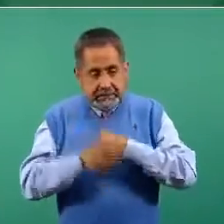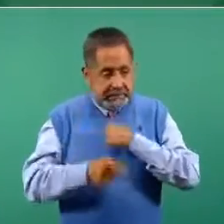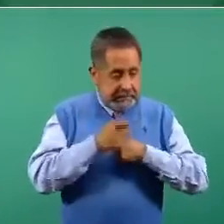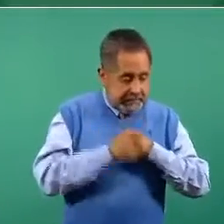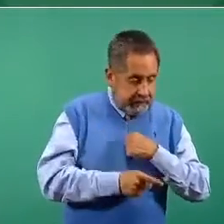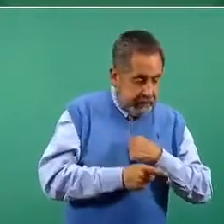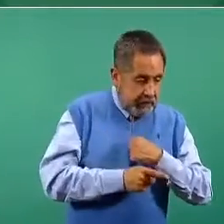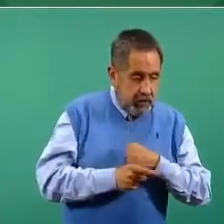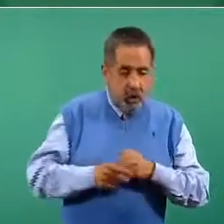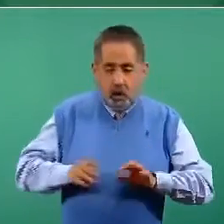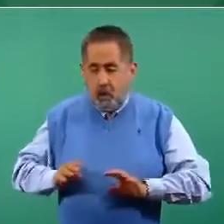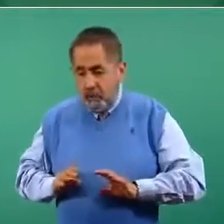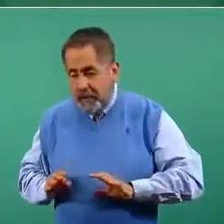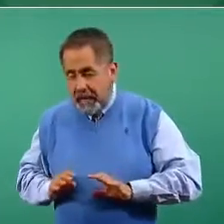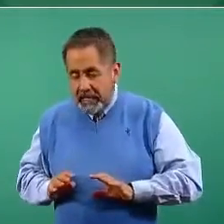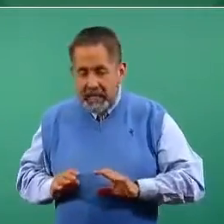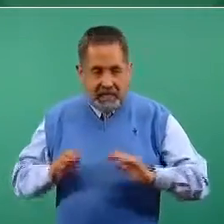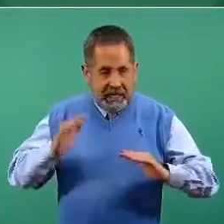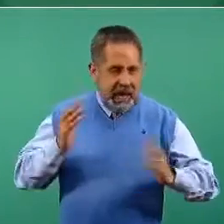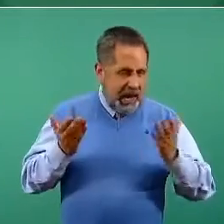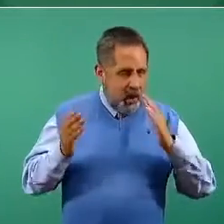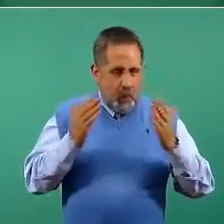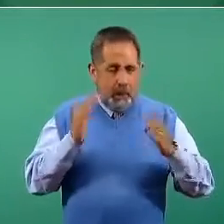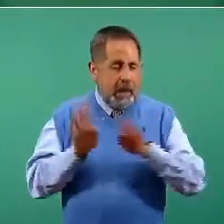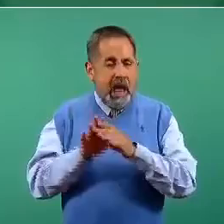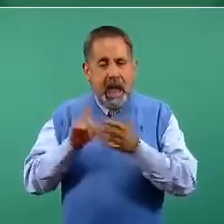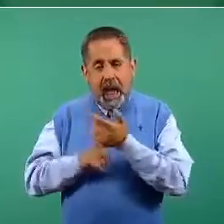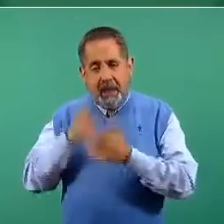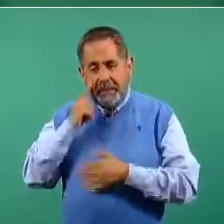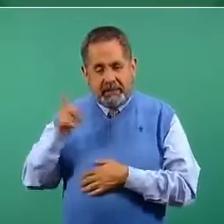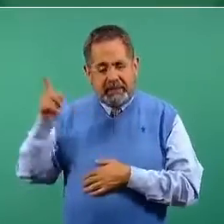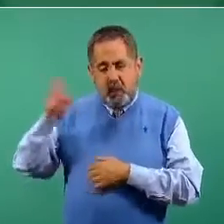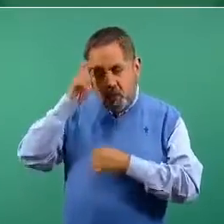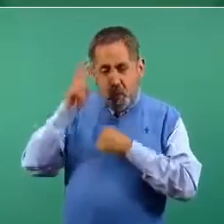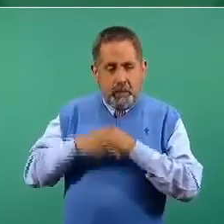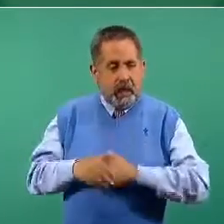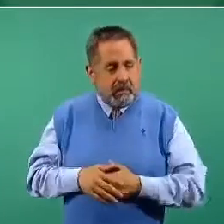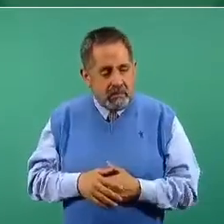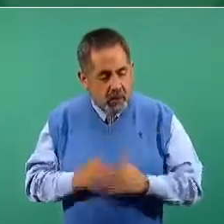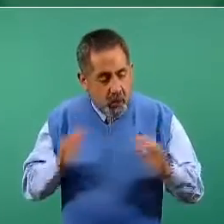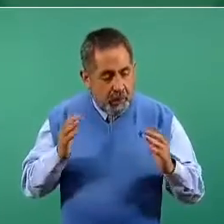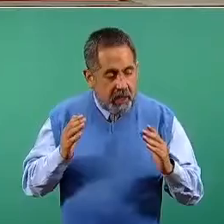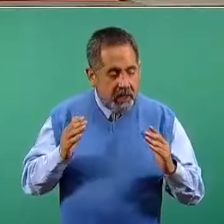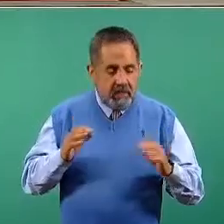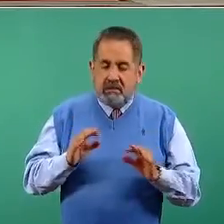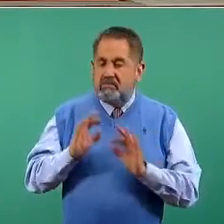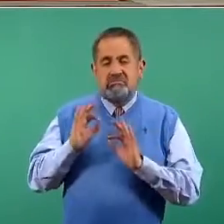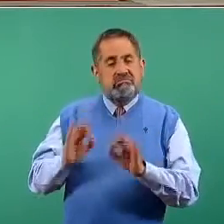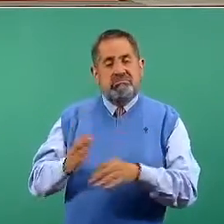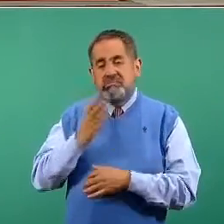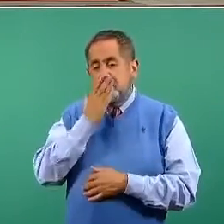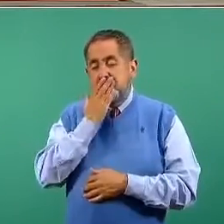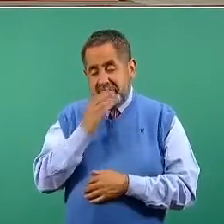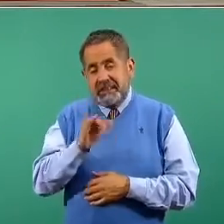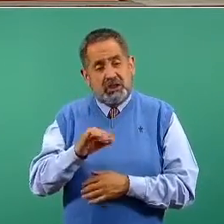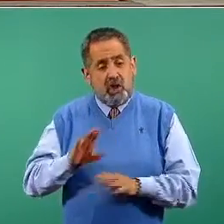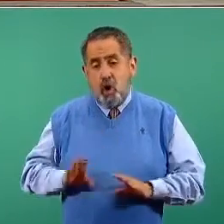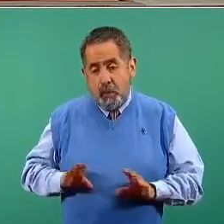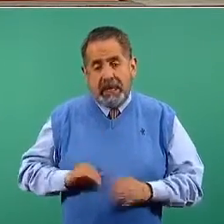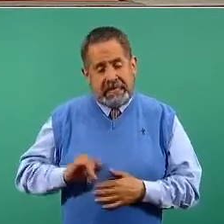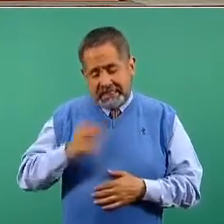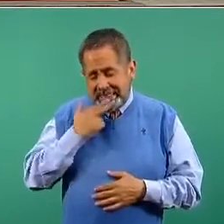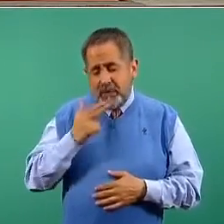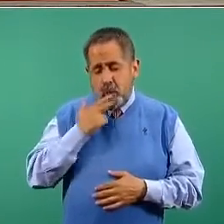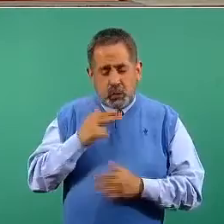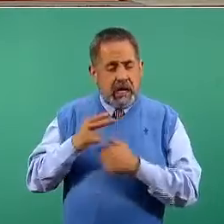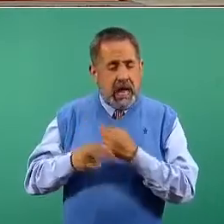versus beneficio que hace la Agencia Europea de Medicamentos vuelve a ser en el sentido de que conviene seguir